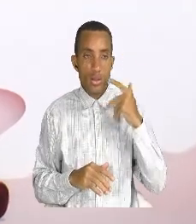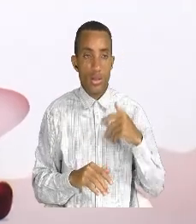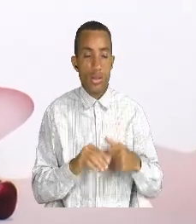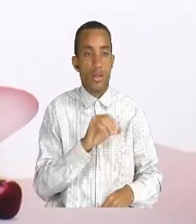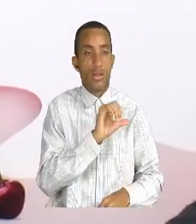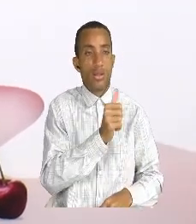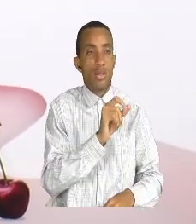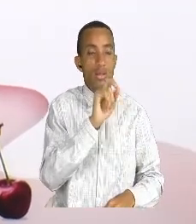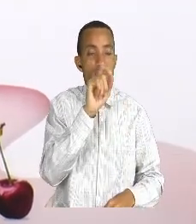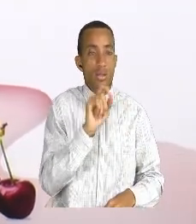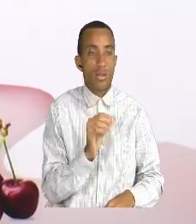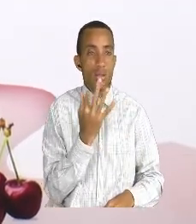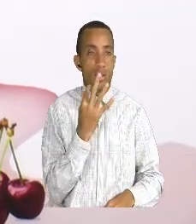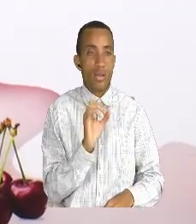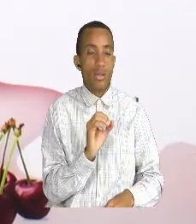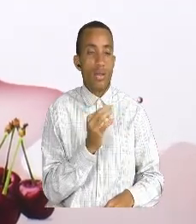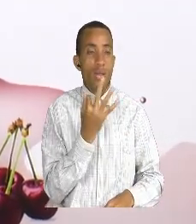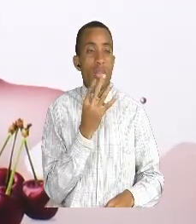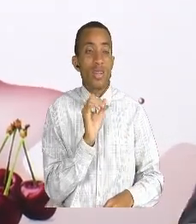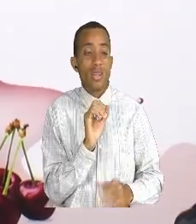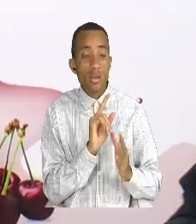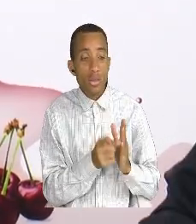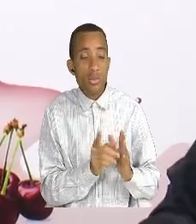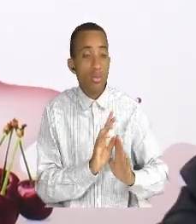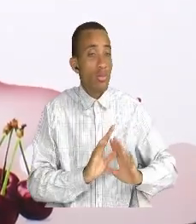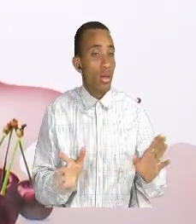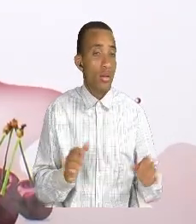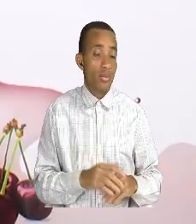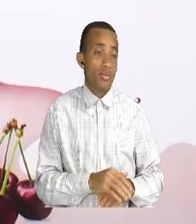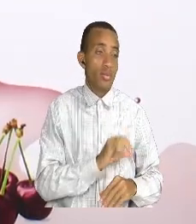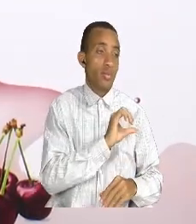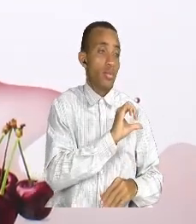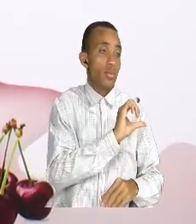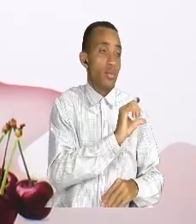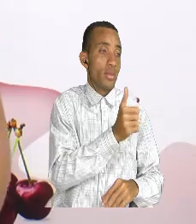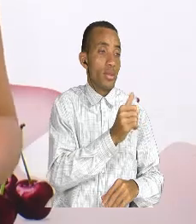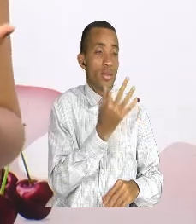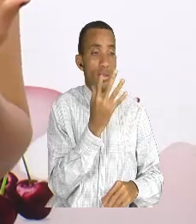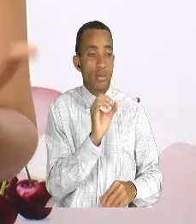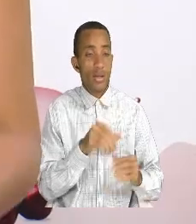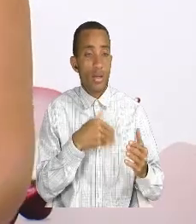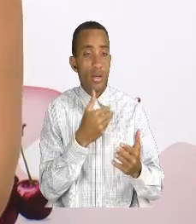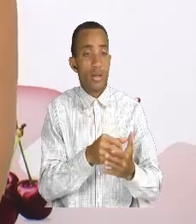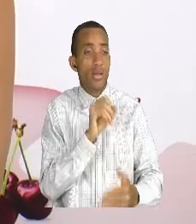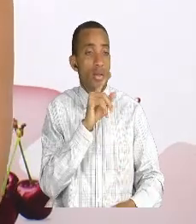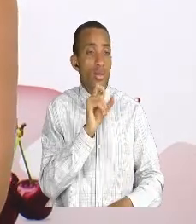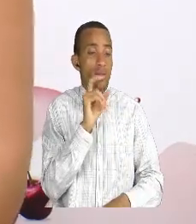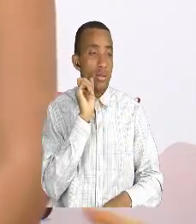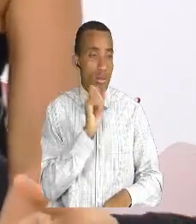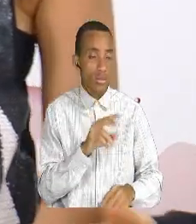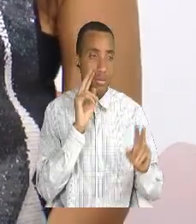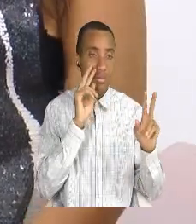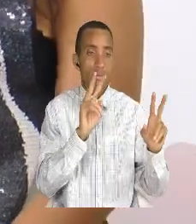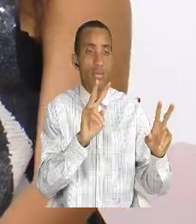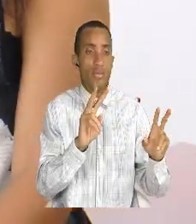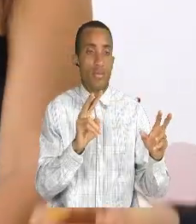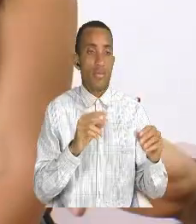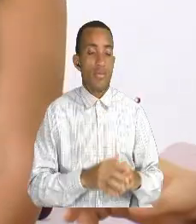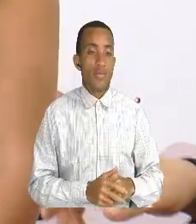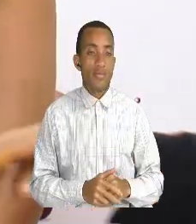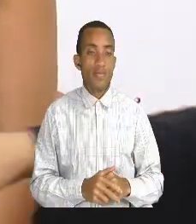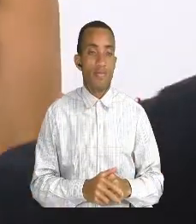de la mañana, solo media horita de 10:30 a 11 por Enlace de Televisión, en este su programa Pedir de Boca, para que se conecten siempre con nosotros. Ahora sí. Rochi, por